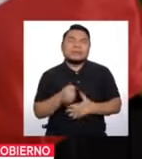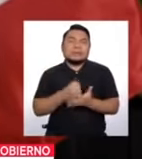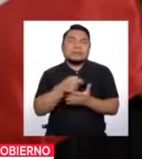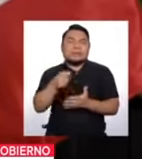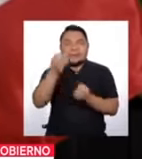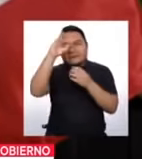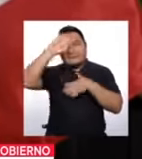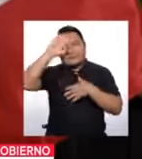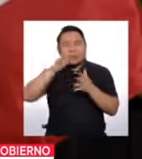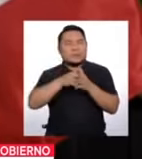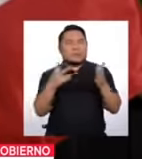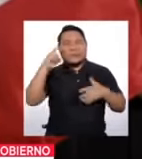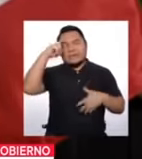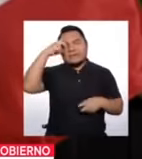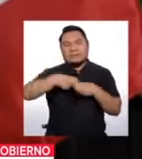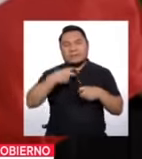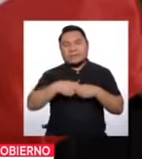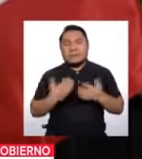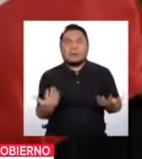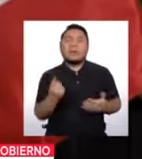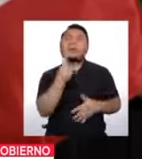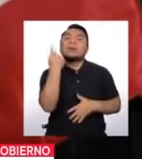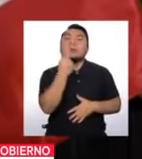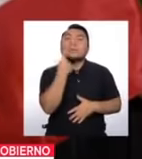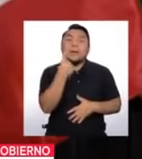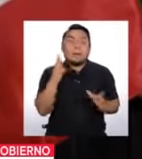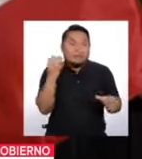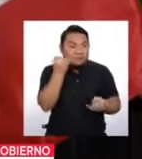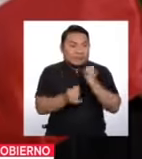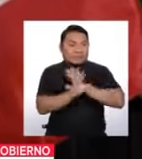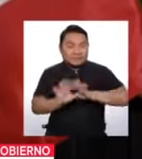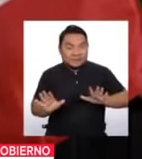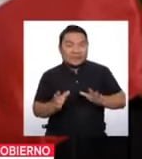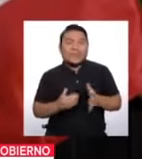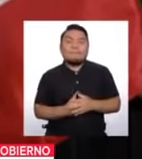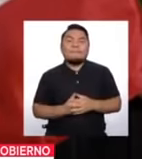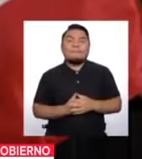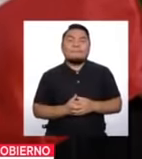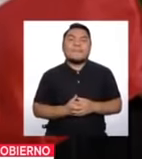esta enfermedad tan compleja, ¿no? Solamente para concluir,